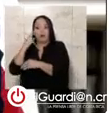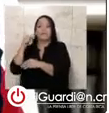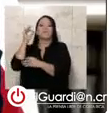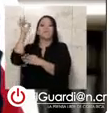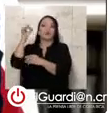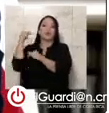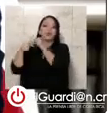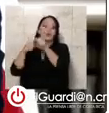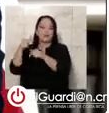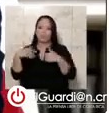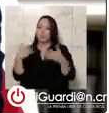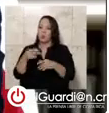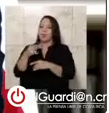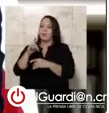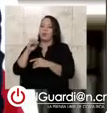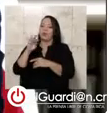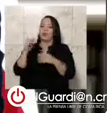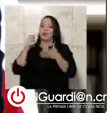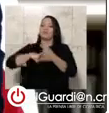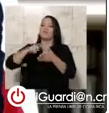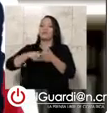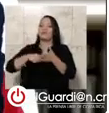futuras, una hipoteca que firmaron